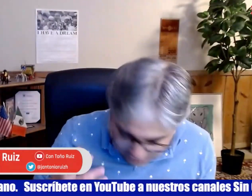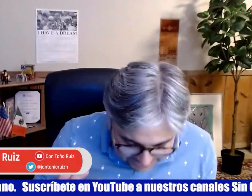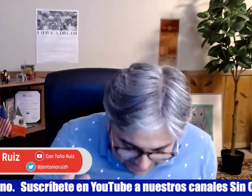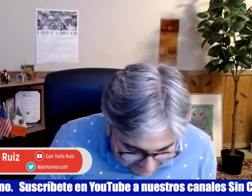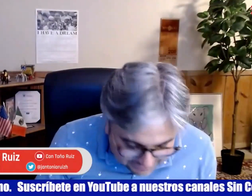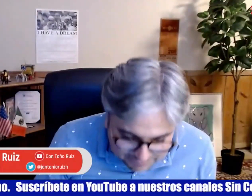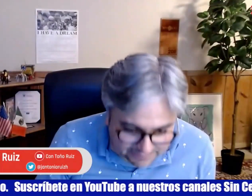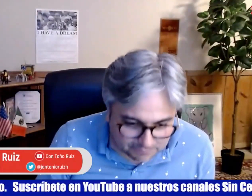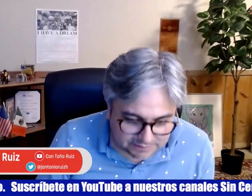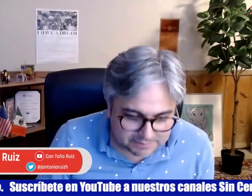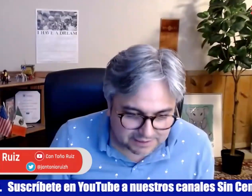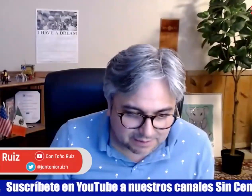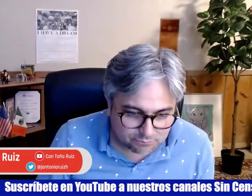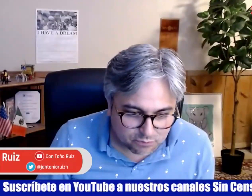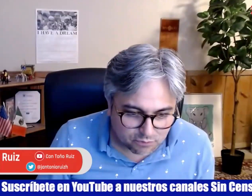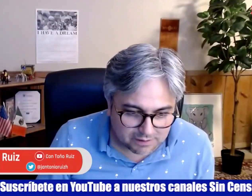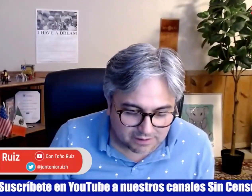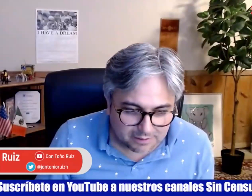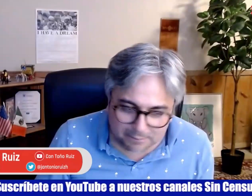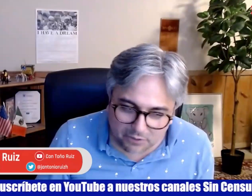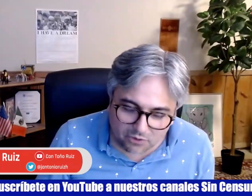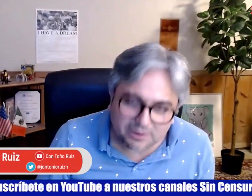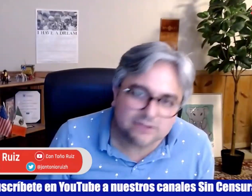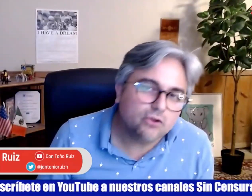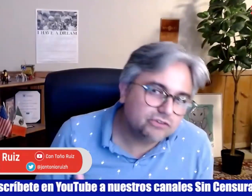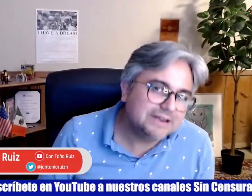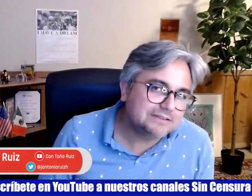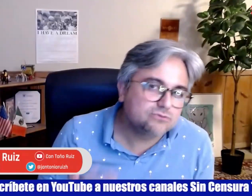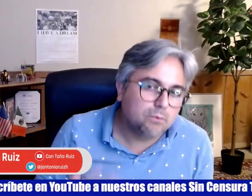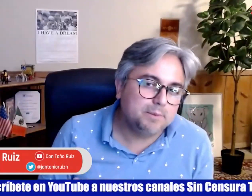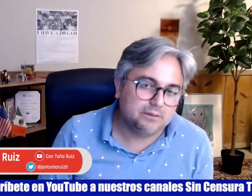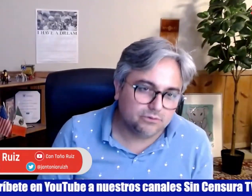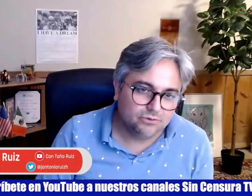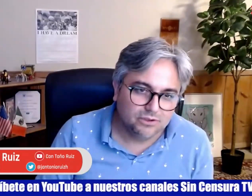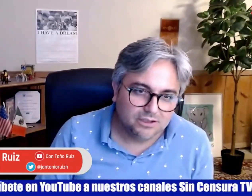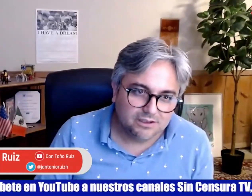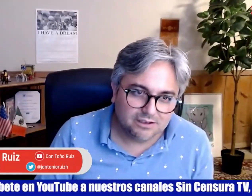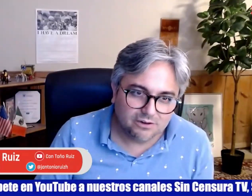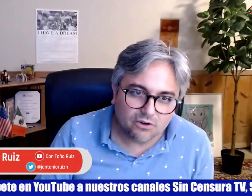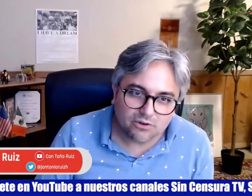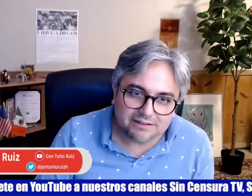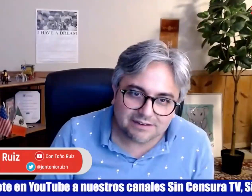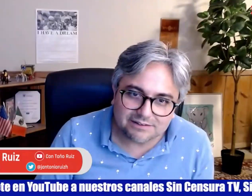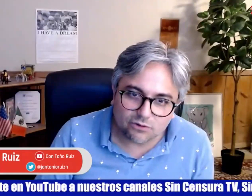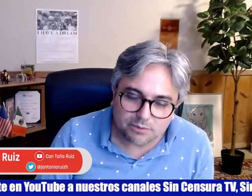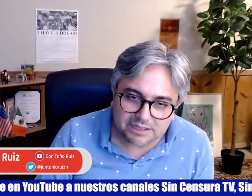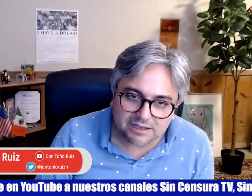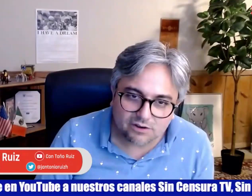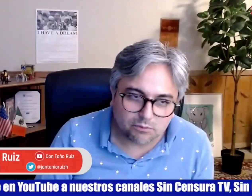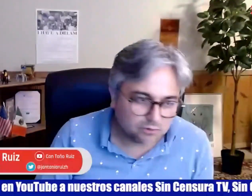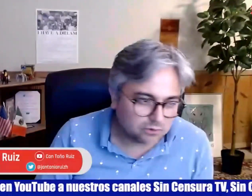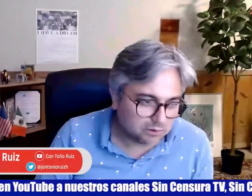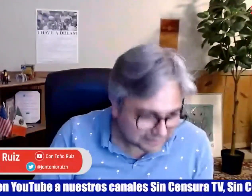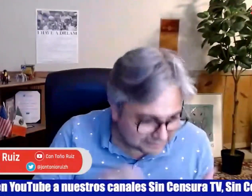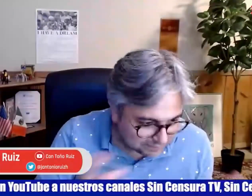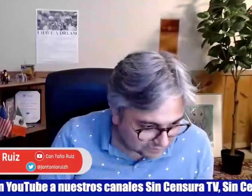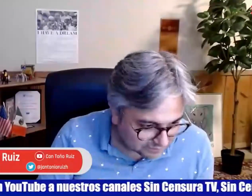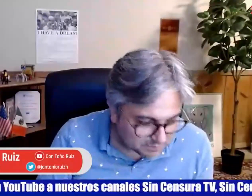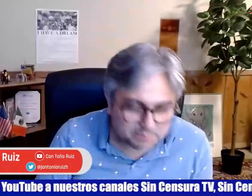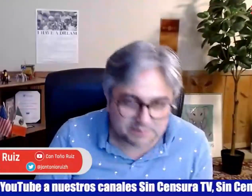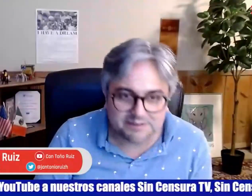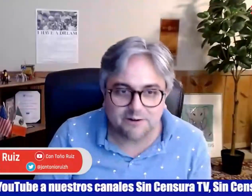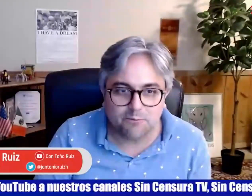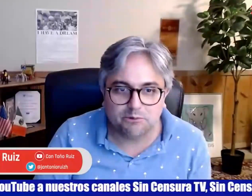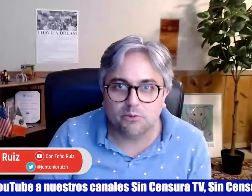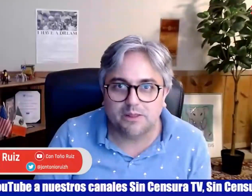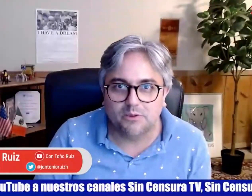te podrían tener esta mentalidad muy boba, pero no creo que todos sean estúpidos. No creo que se les olvide, como así lo